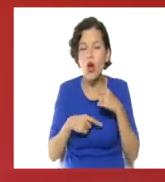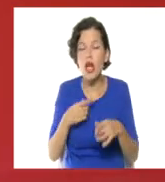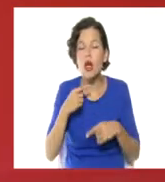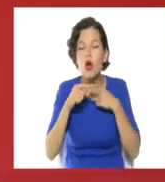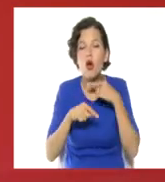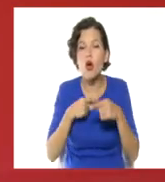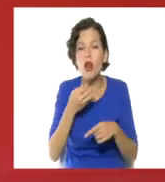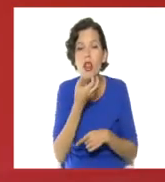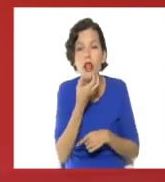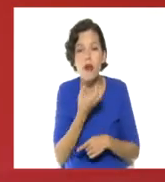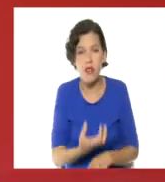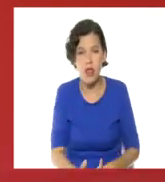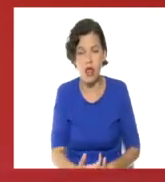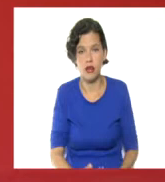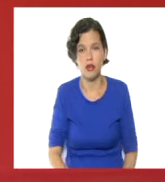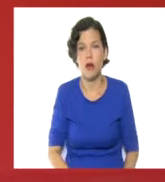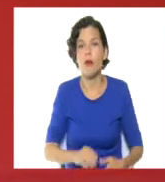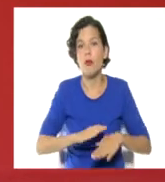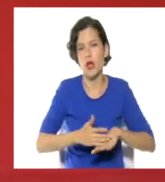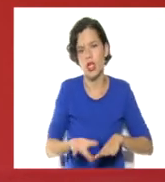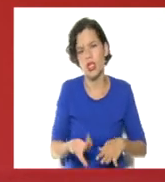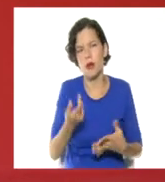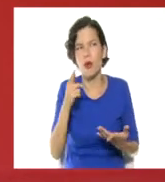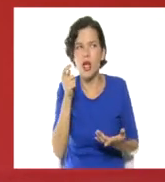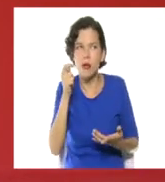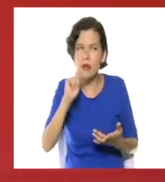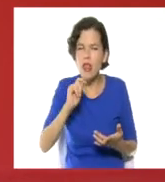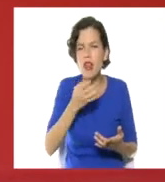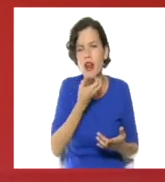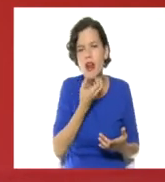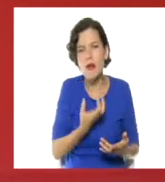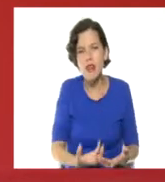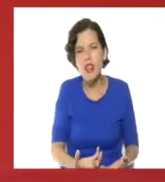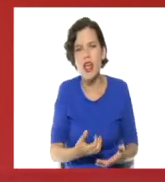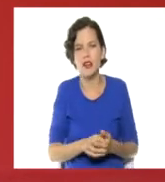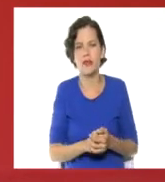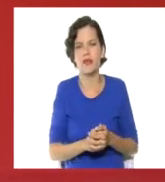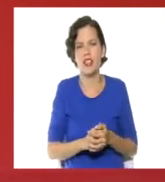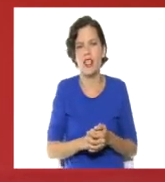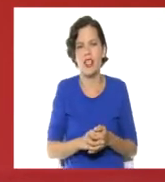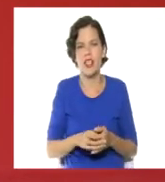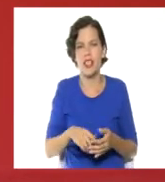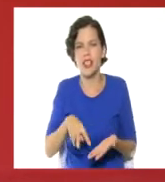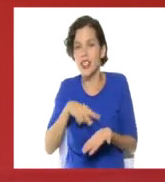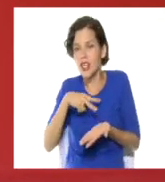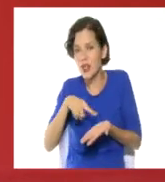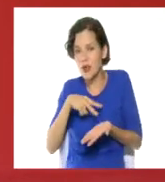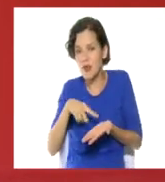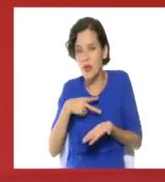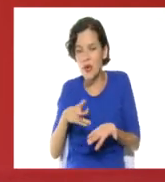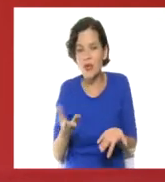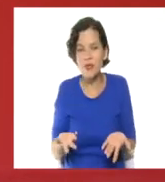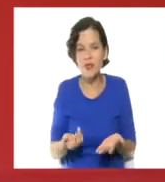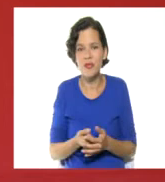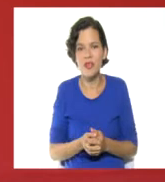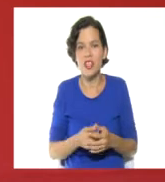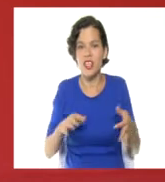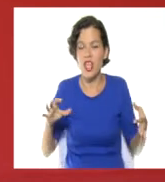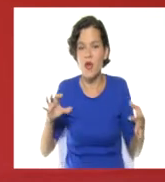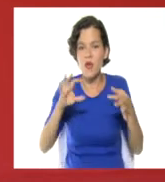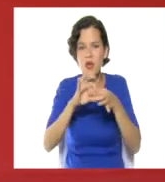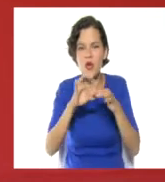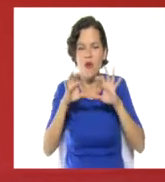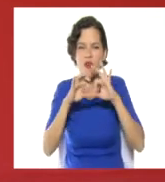navideños, porque como vemos, estamos en época navideña, en época de ritmo, en época de sabor, en época de